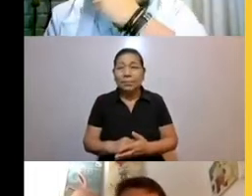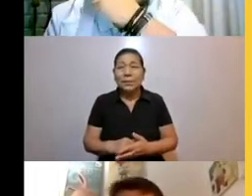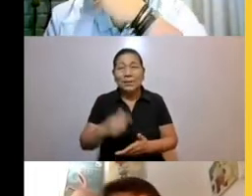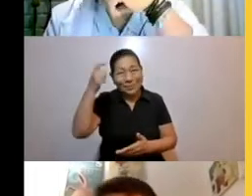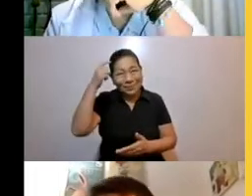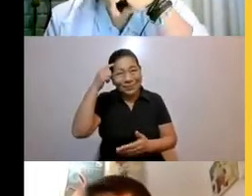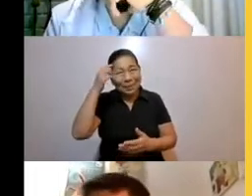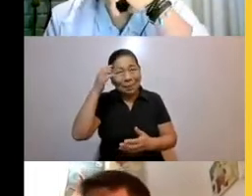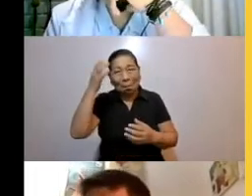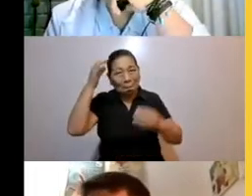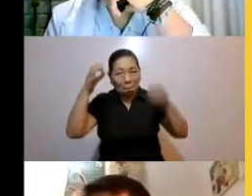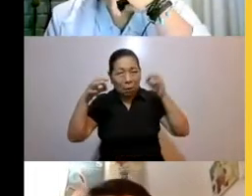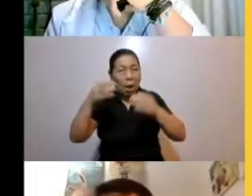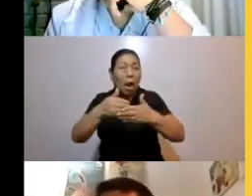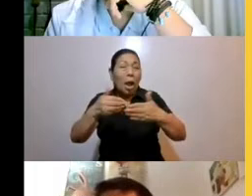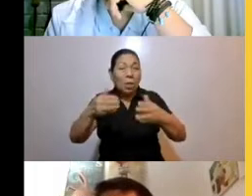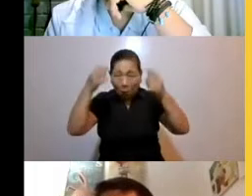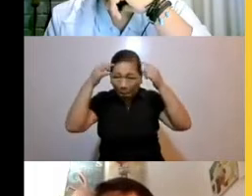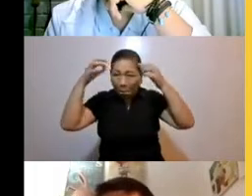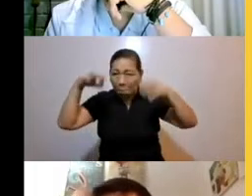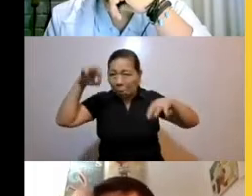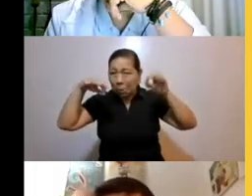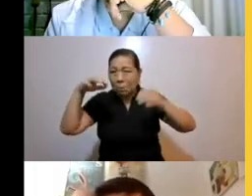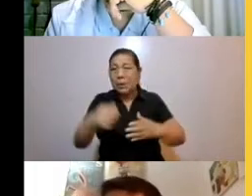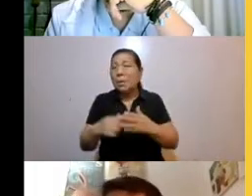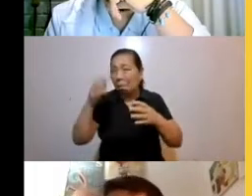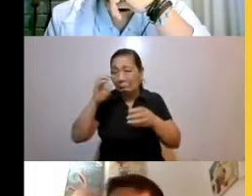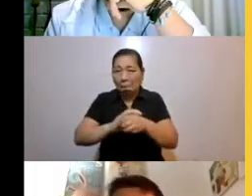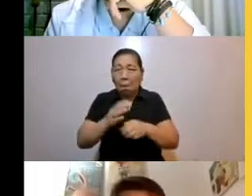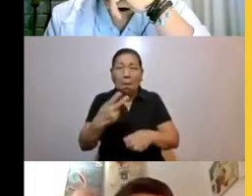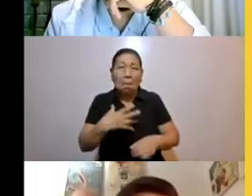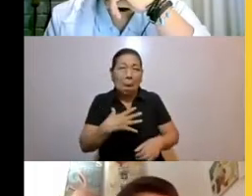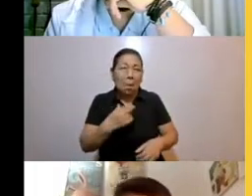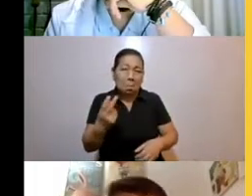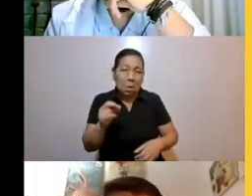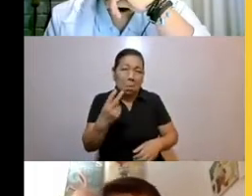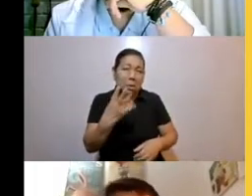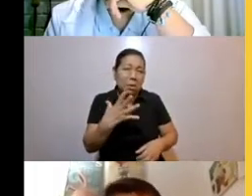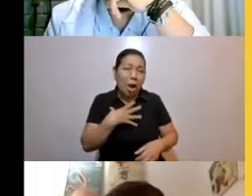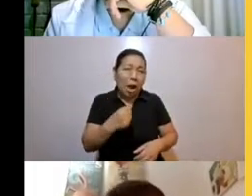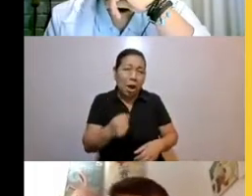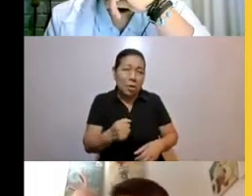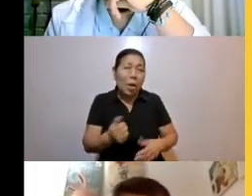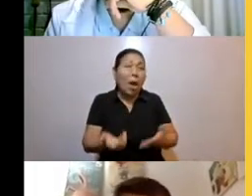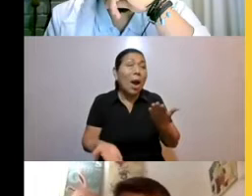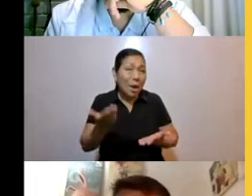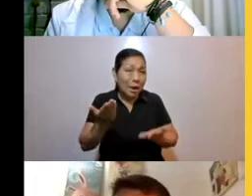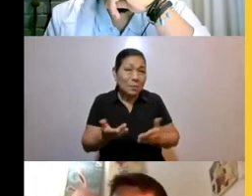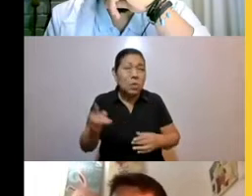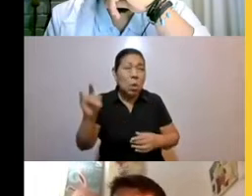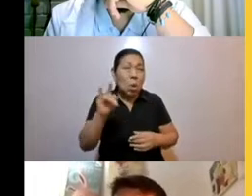calvicie prematura, por ejemplo, ¿no? Ya con 20, 25 años, a veces comienzan a